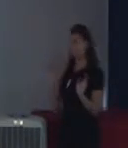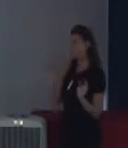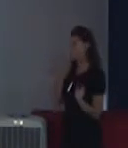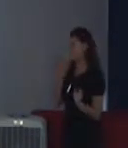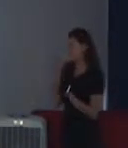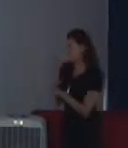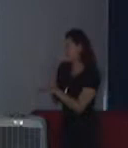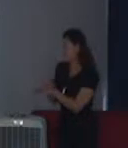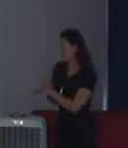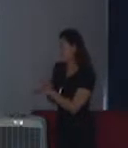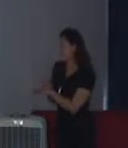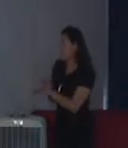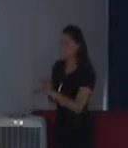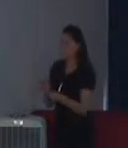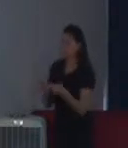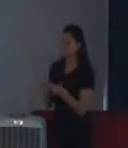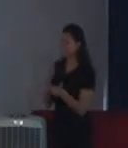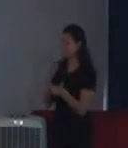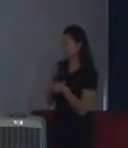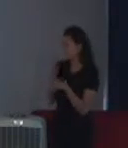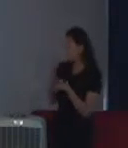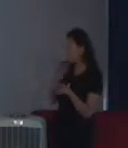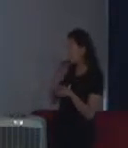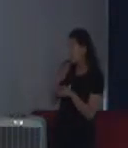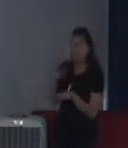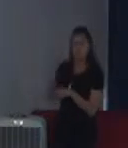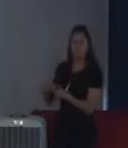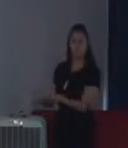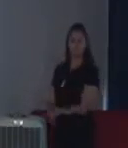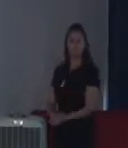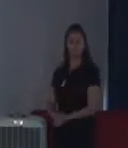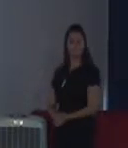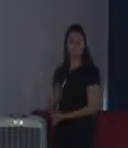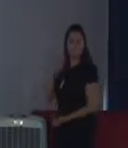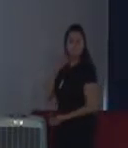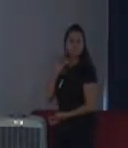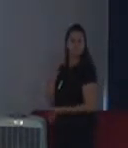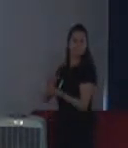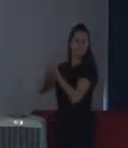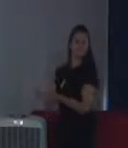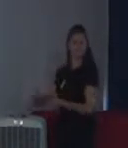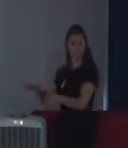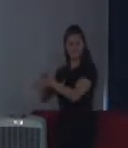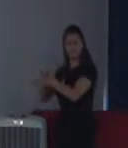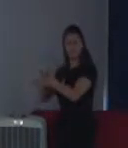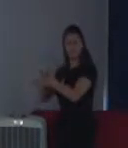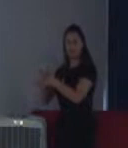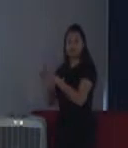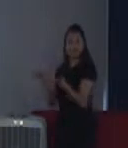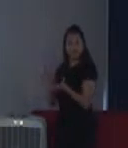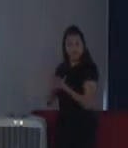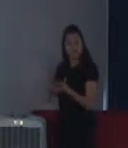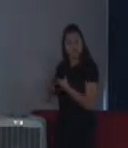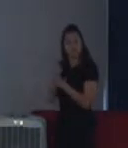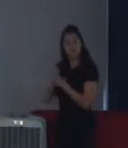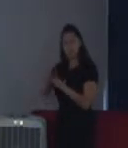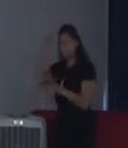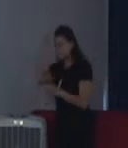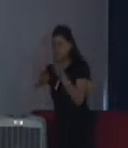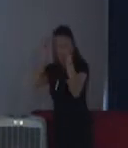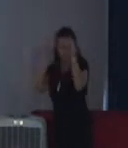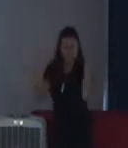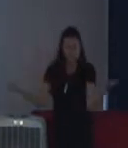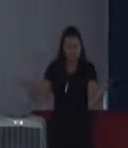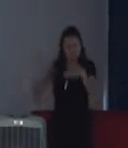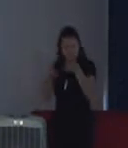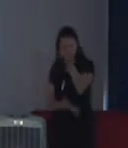podemos abordar las cosas. Y siento que ahí necesitamos hacer un trabajo mucho más interdisciplinar en esa parte. Y